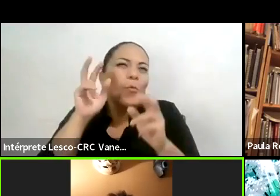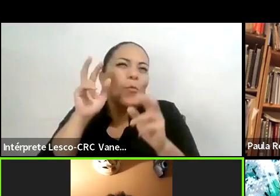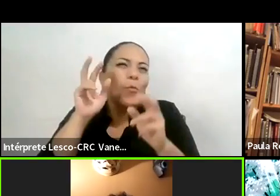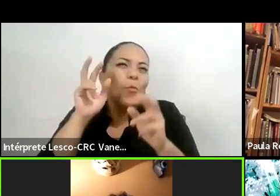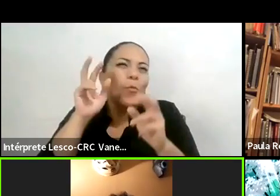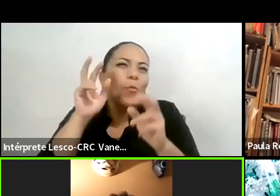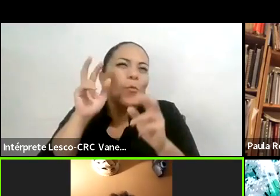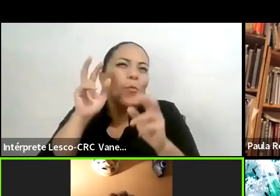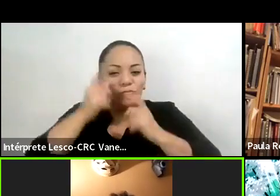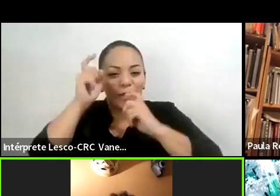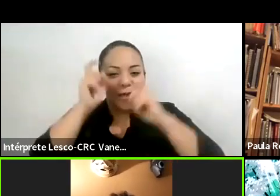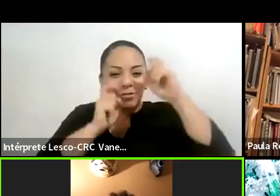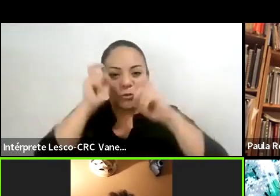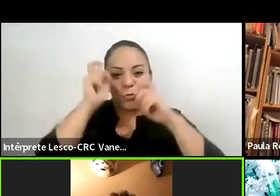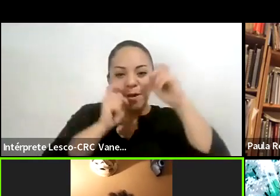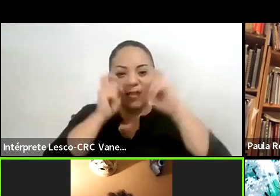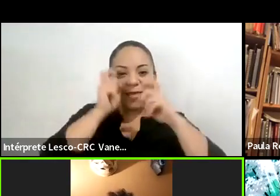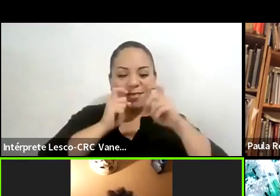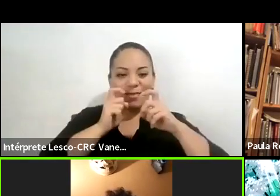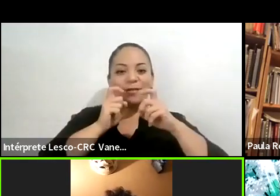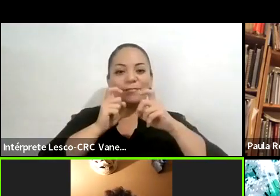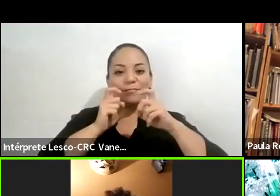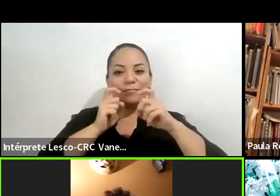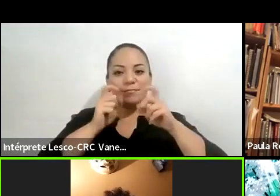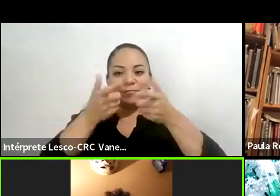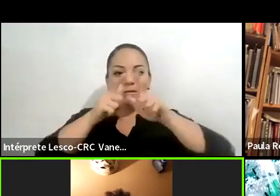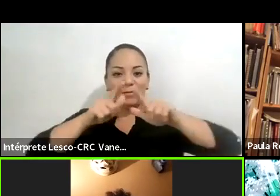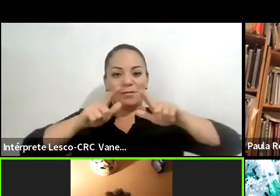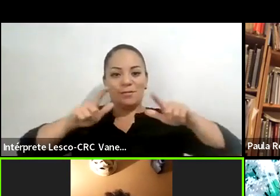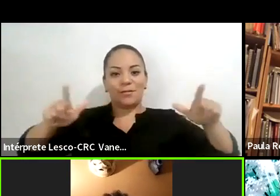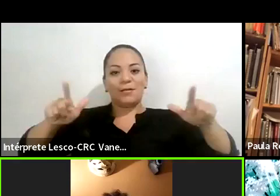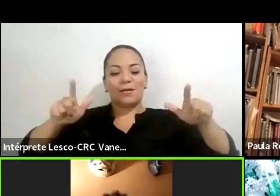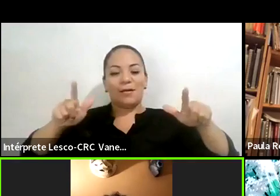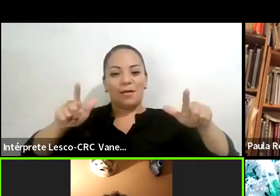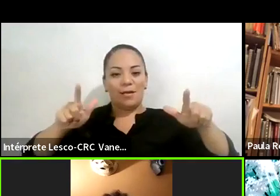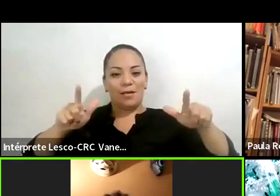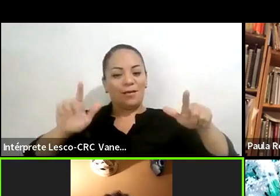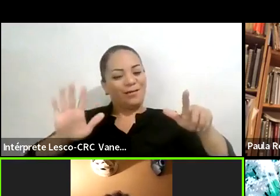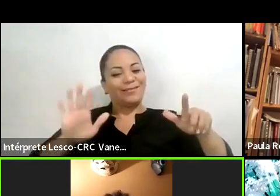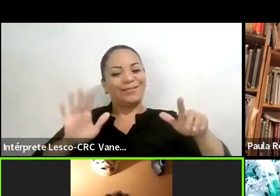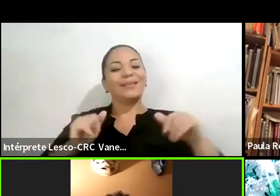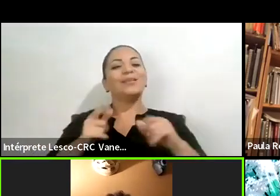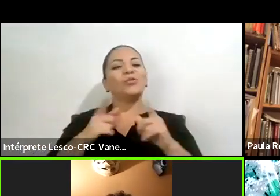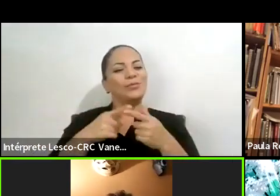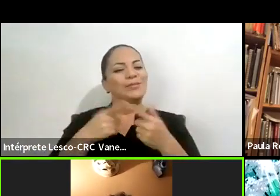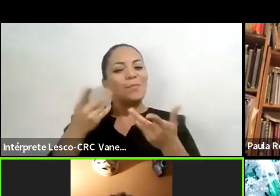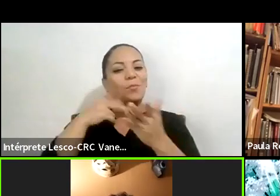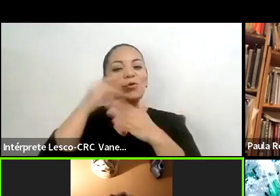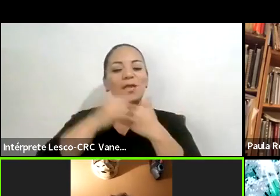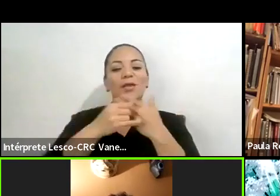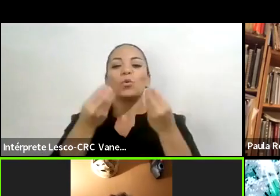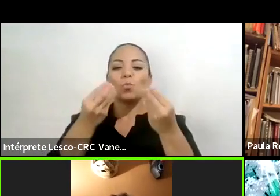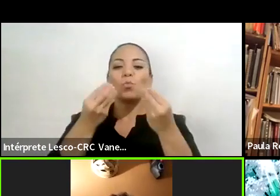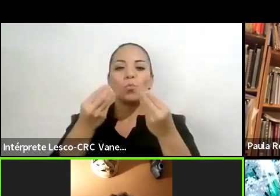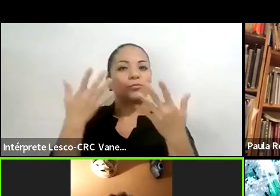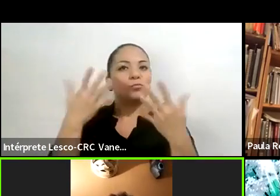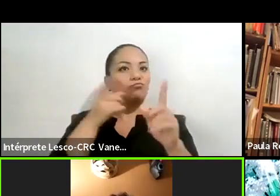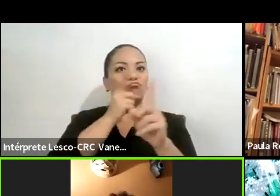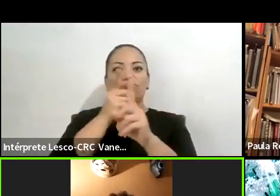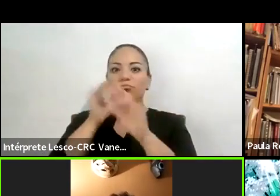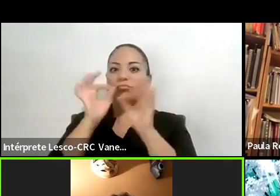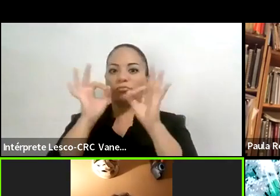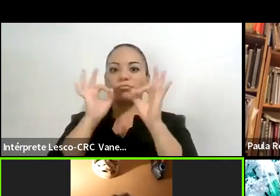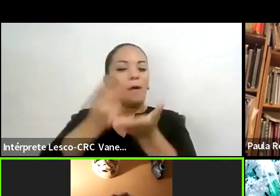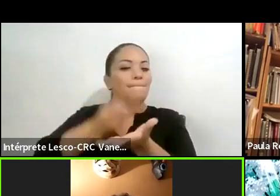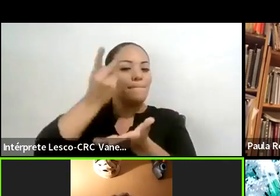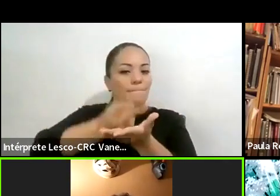gestualidad del lenguaje particular. Entonces, bueno, creo que es un proyecto de muchísimos alcances, un proyecto muy